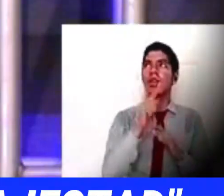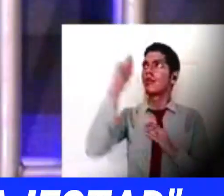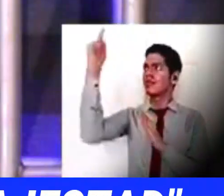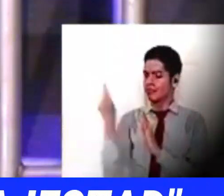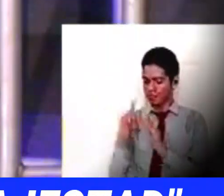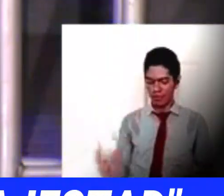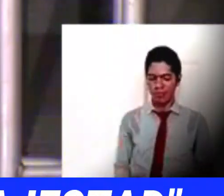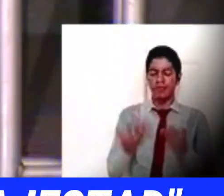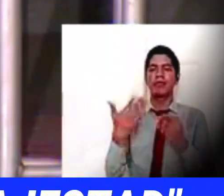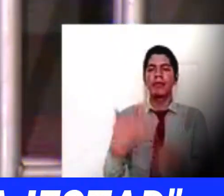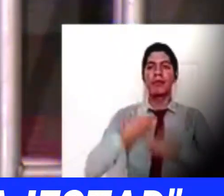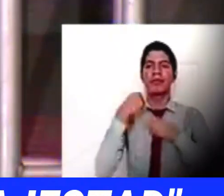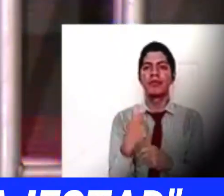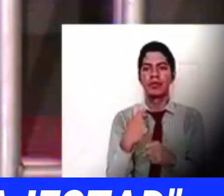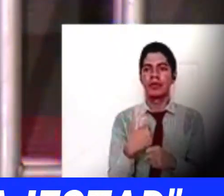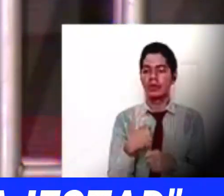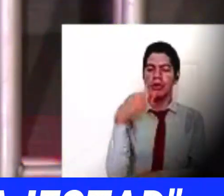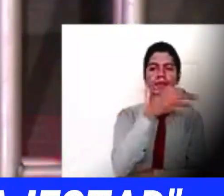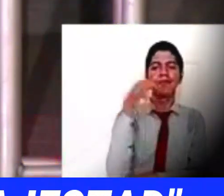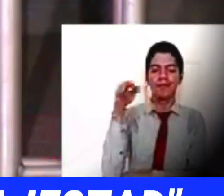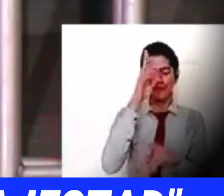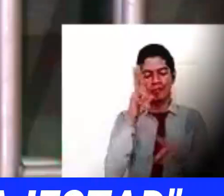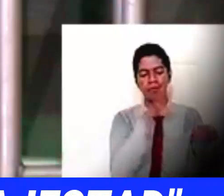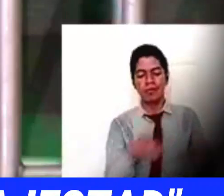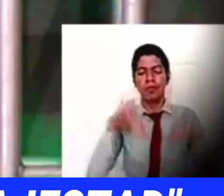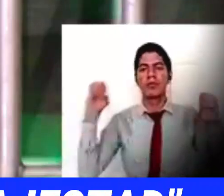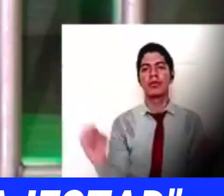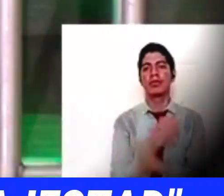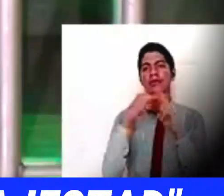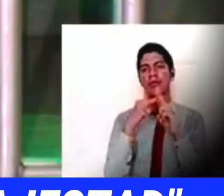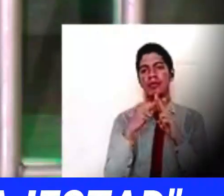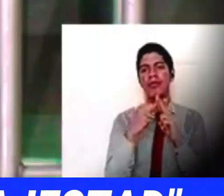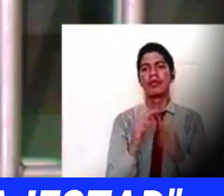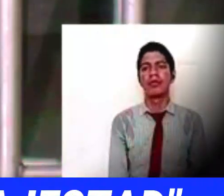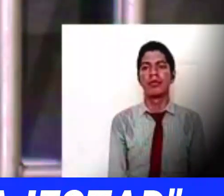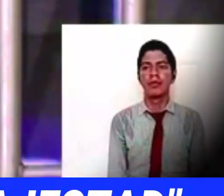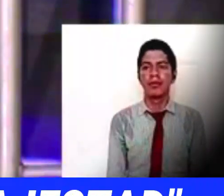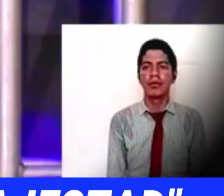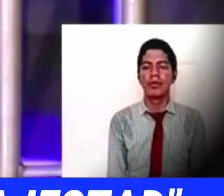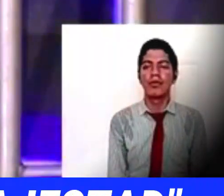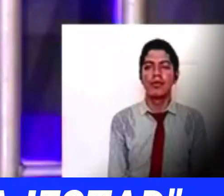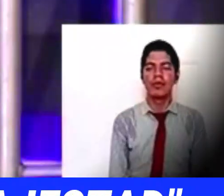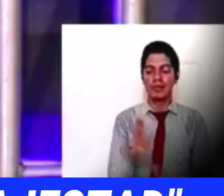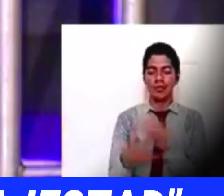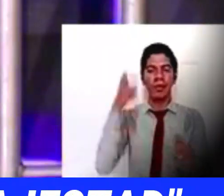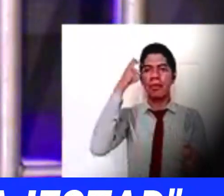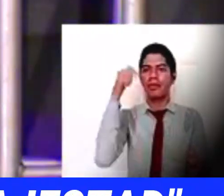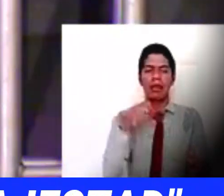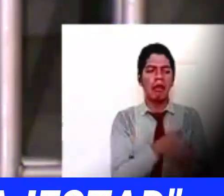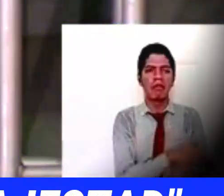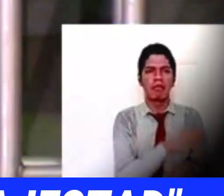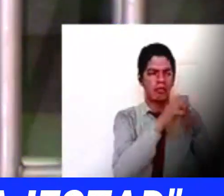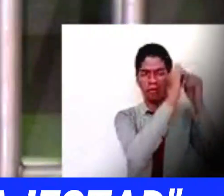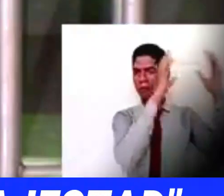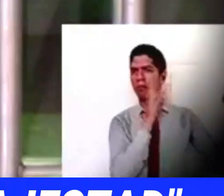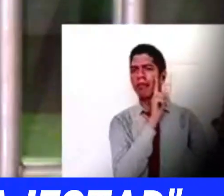nombre. ¿Sabe qué? Lo que no se imaginó David, lo consiguió en Dios. Lo que usted no se imagina, lo lograrás en